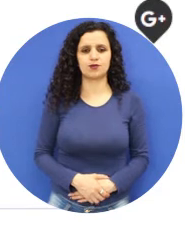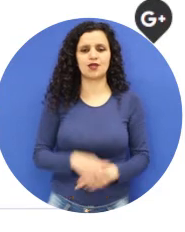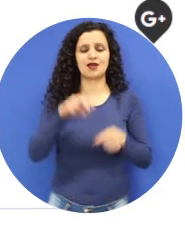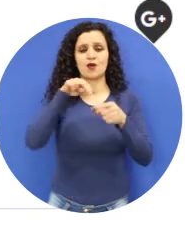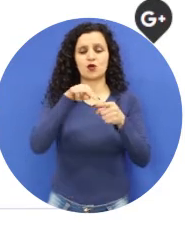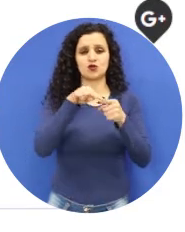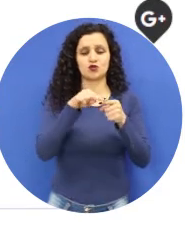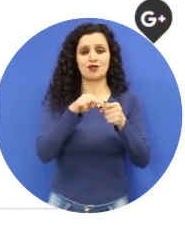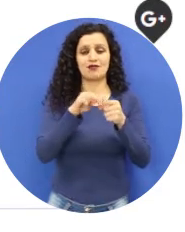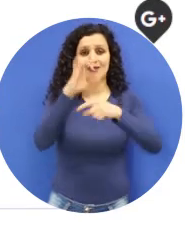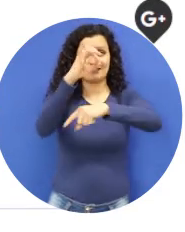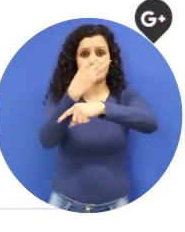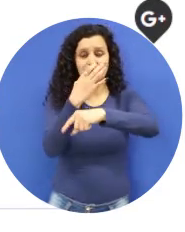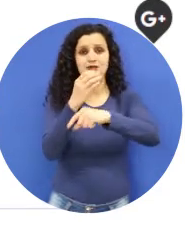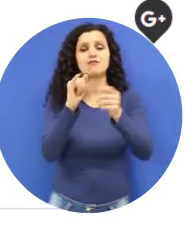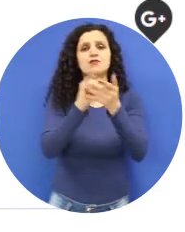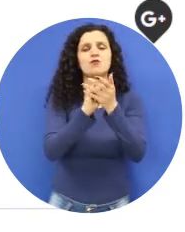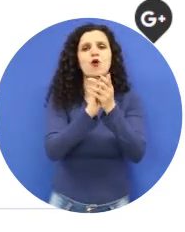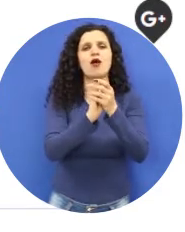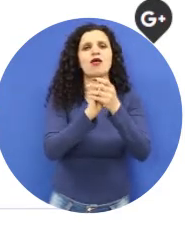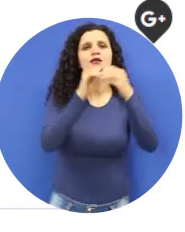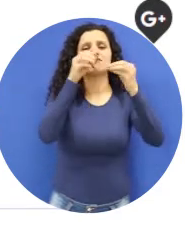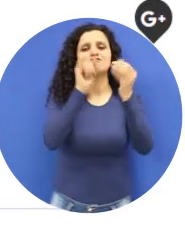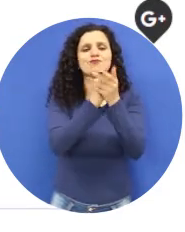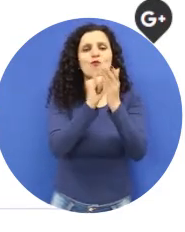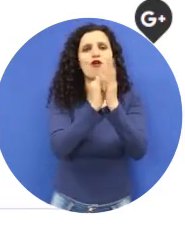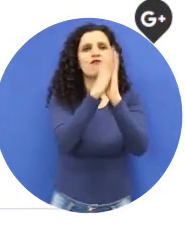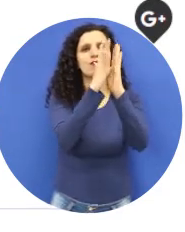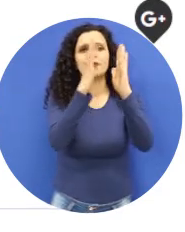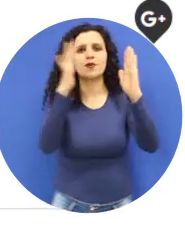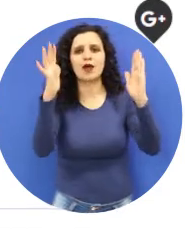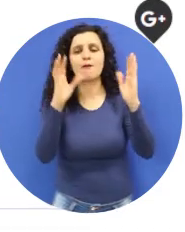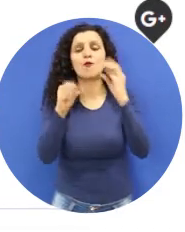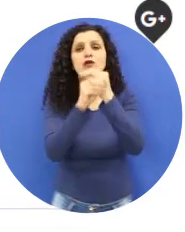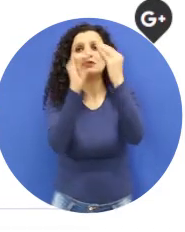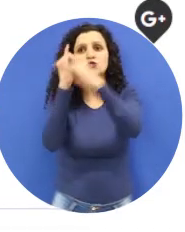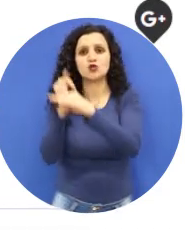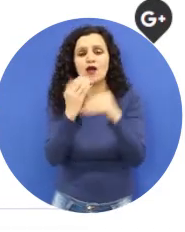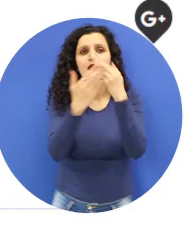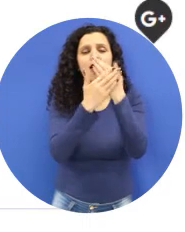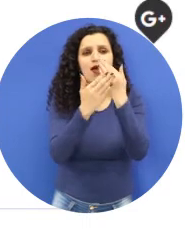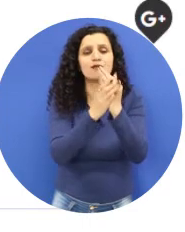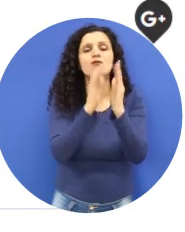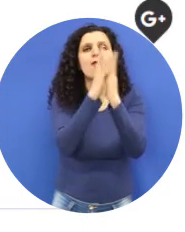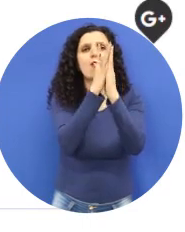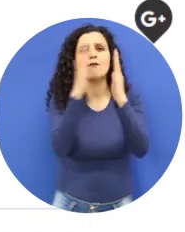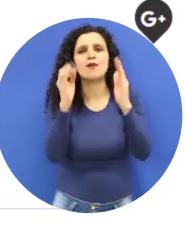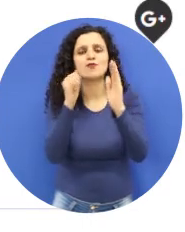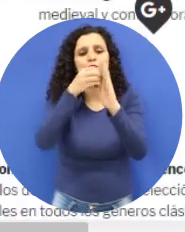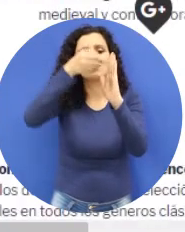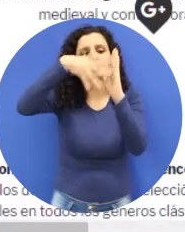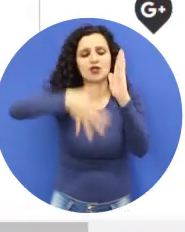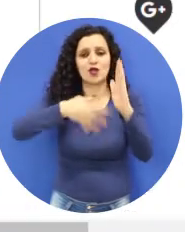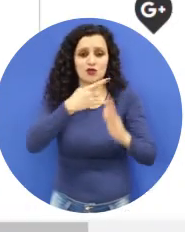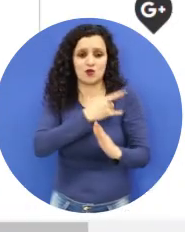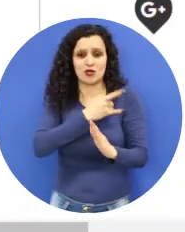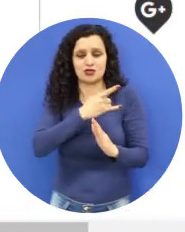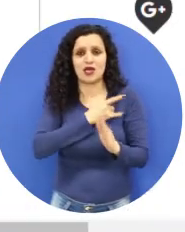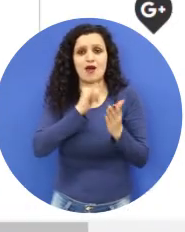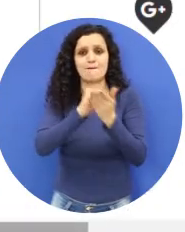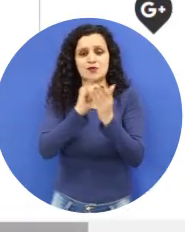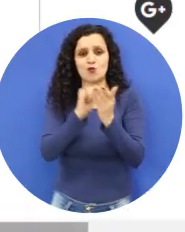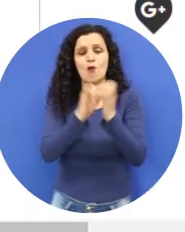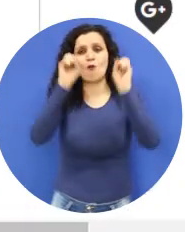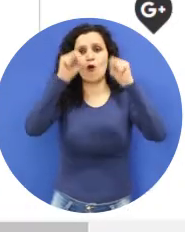Digitales, bases de datos, bases de datos por suscripción, que refiere a las bases de datos que la universidad